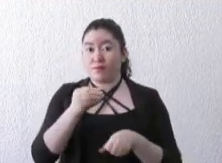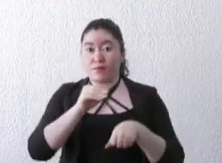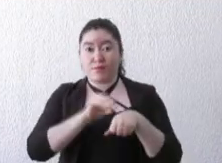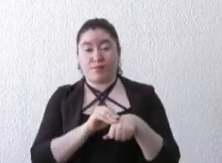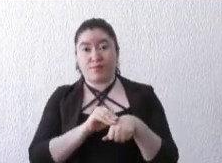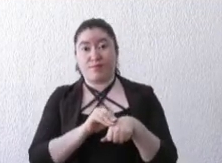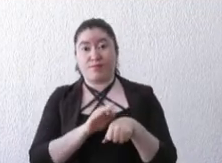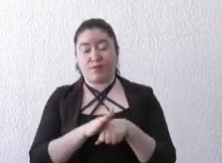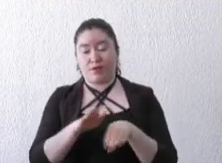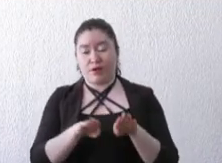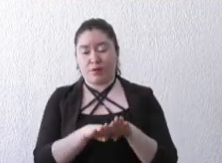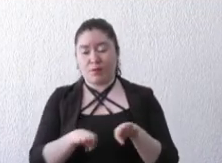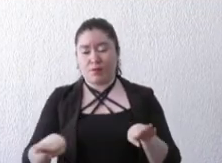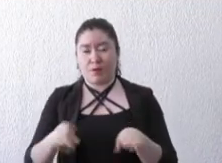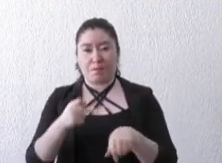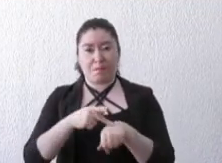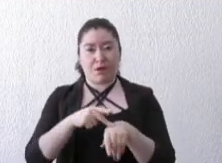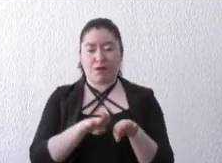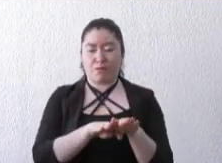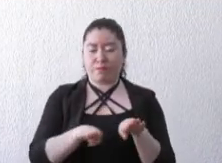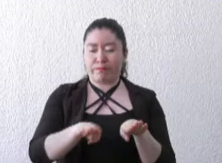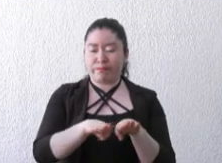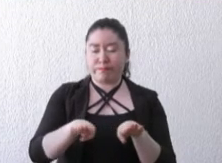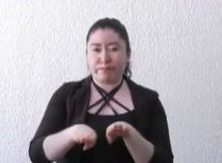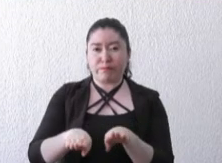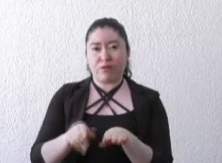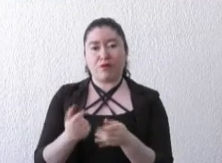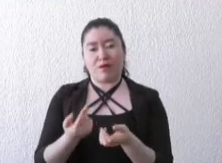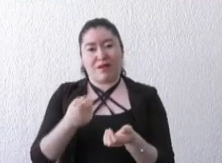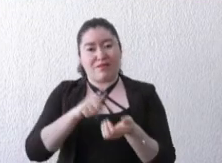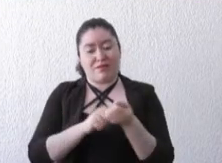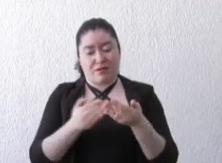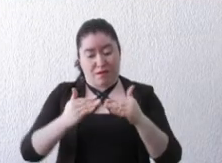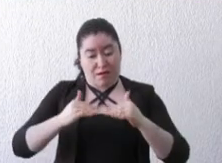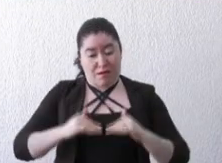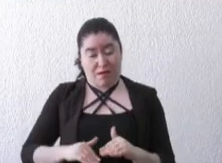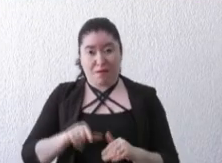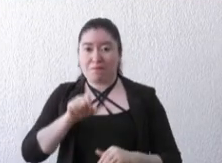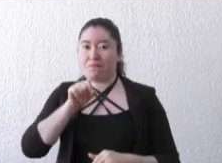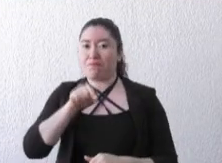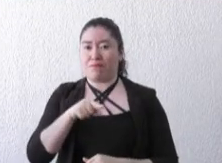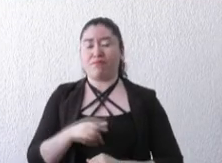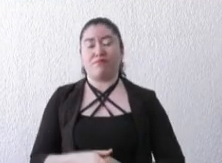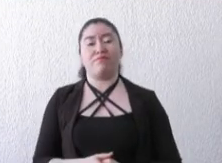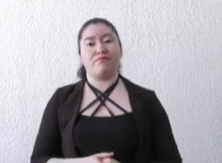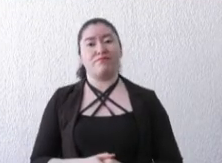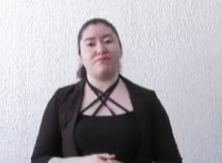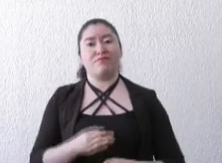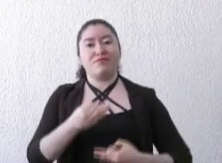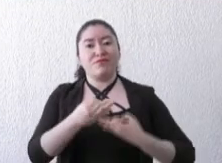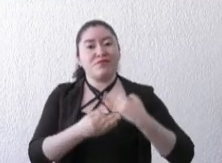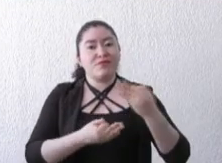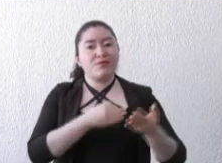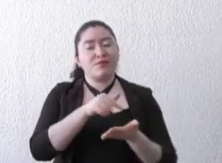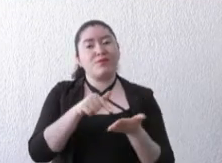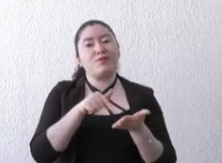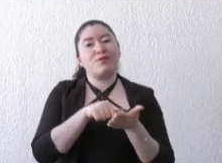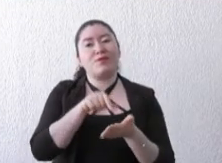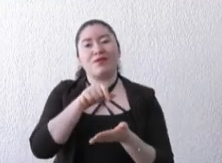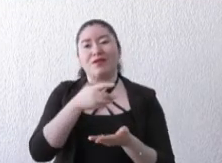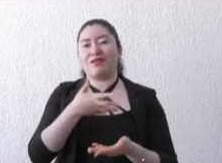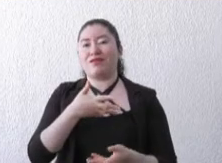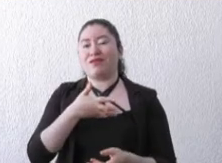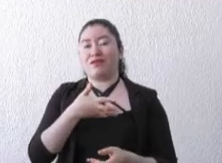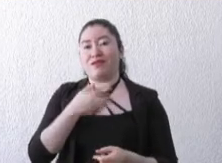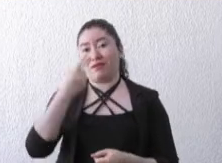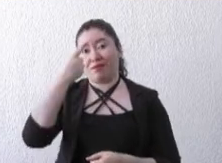de la zona de ensayo del bajo foro. La siguiente, toda la parte de espacios donde también va a estar el